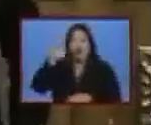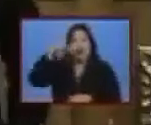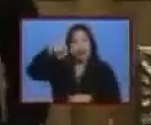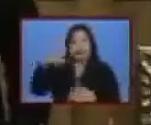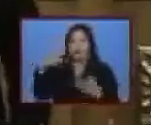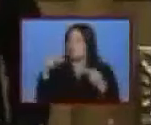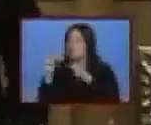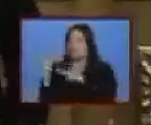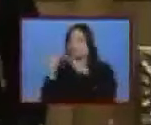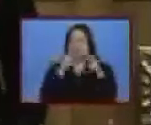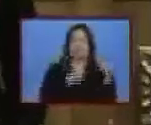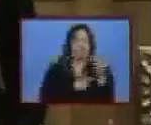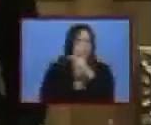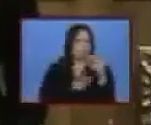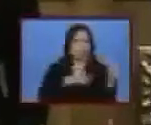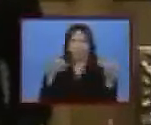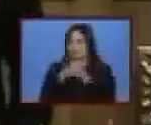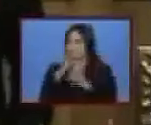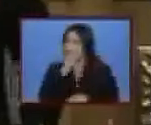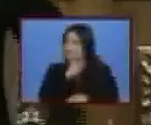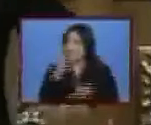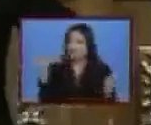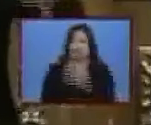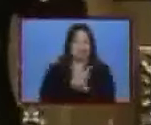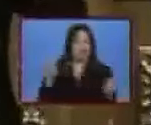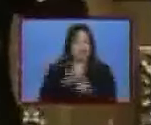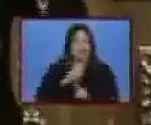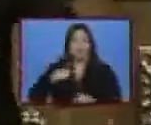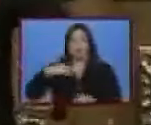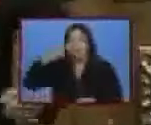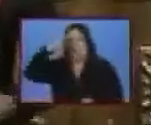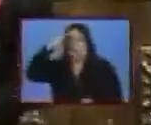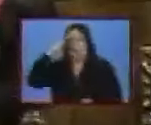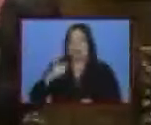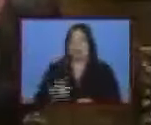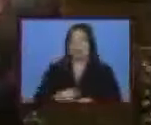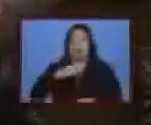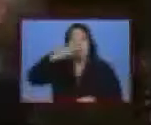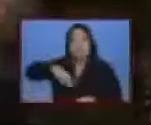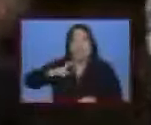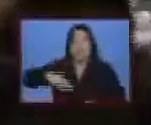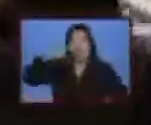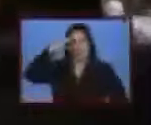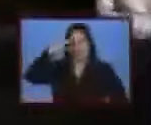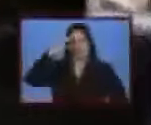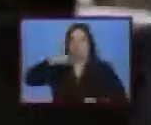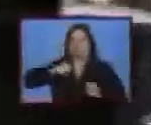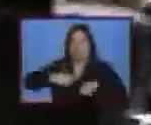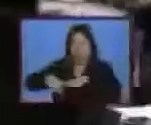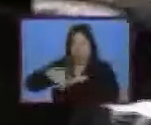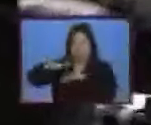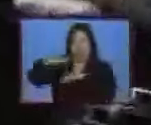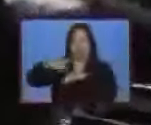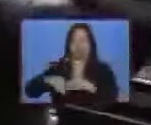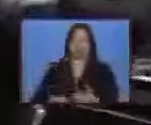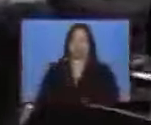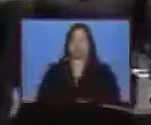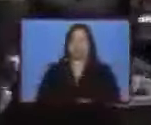ELN no son ningunos cuerpos terroristas, son ejércitos, verdaderos ejércitos.